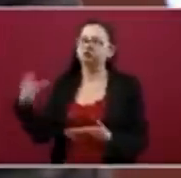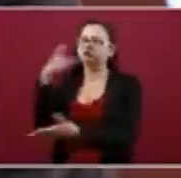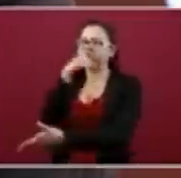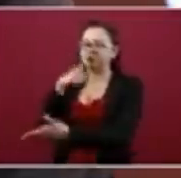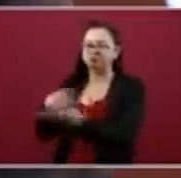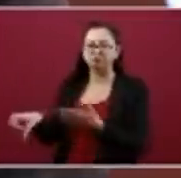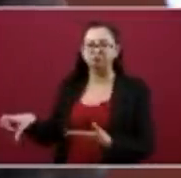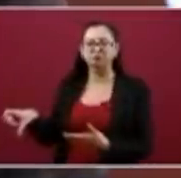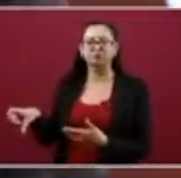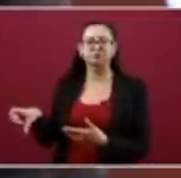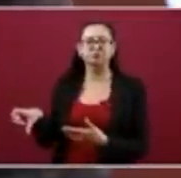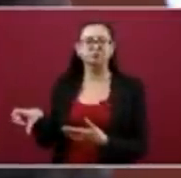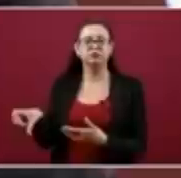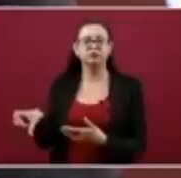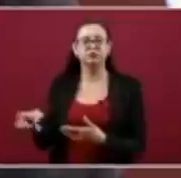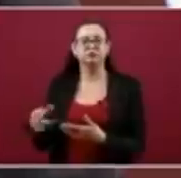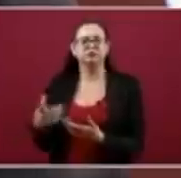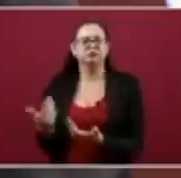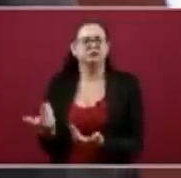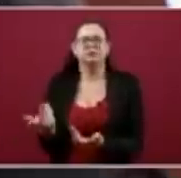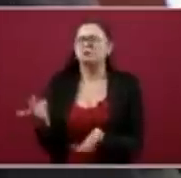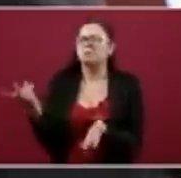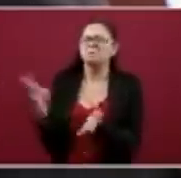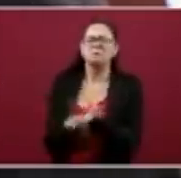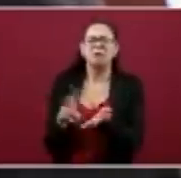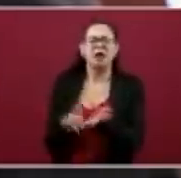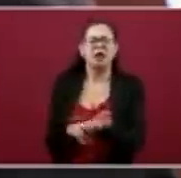y pues tenía un valor